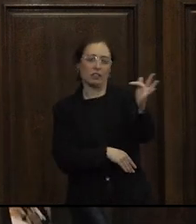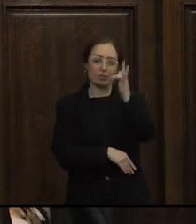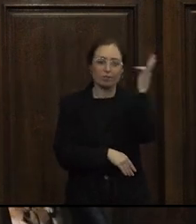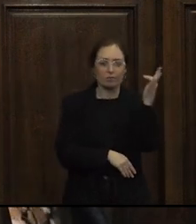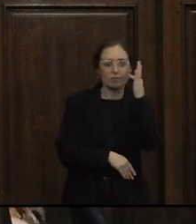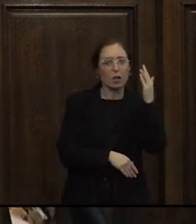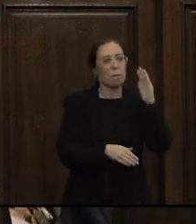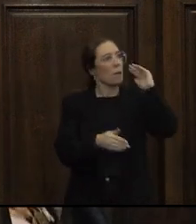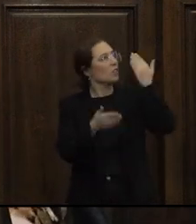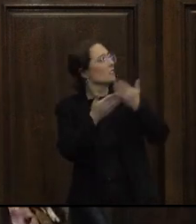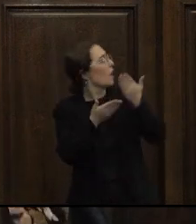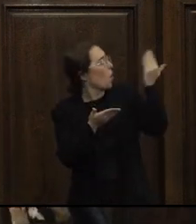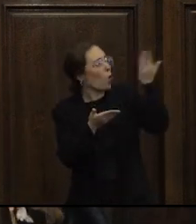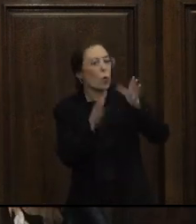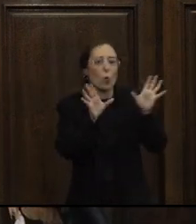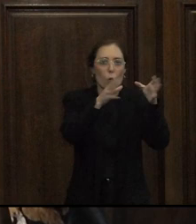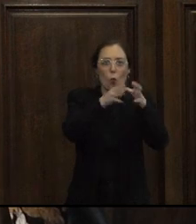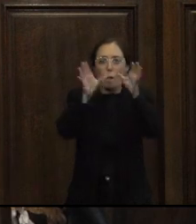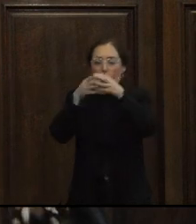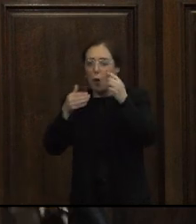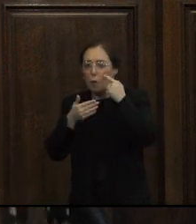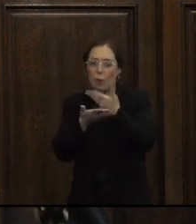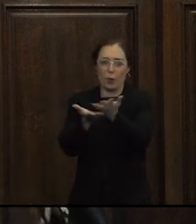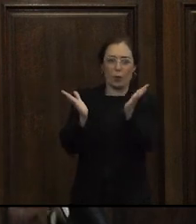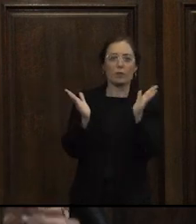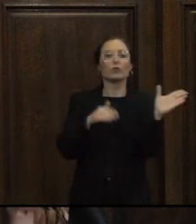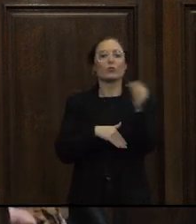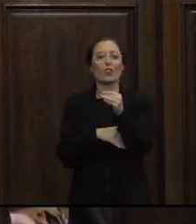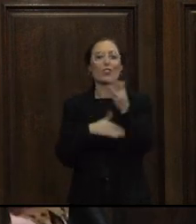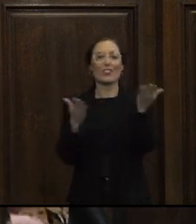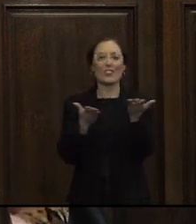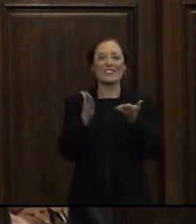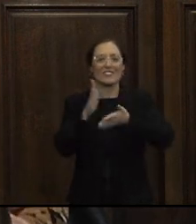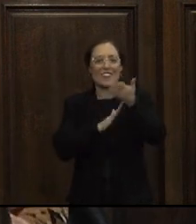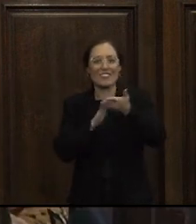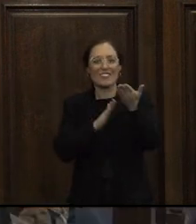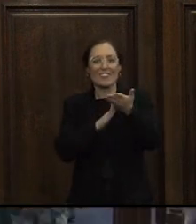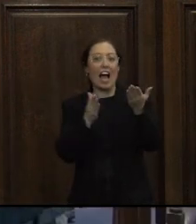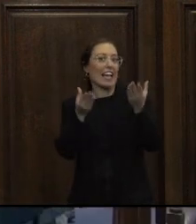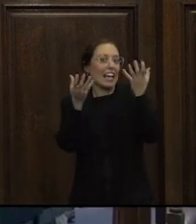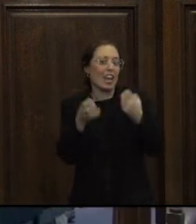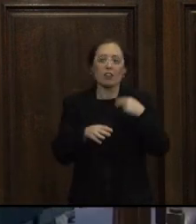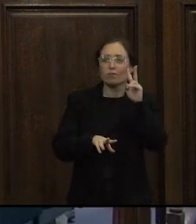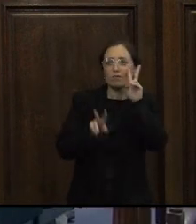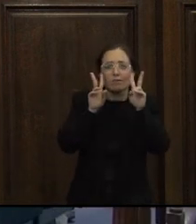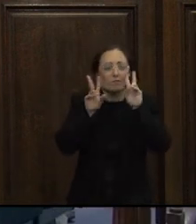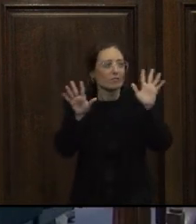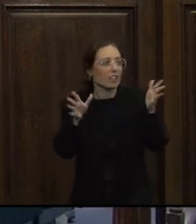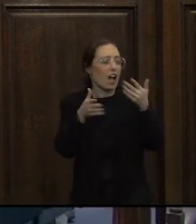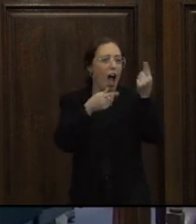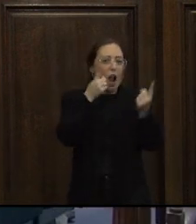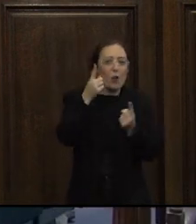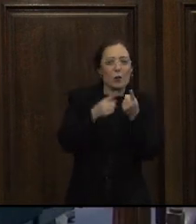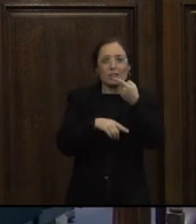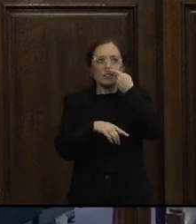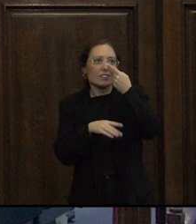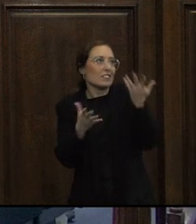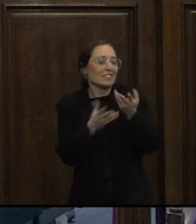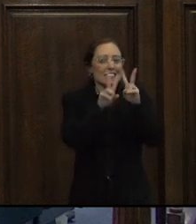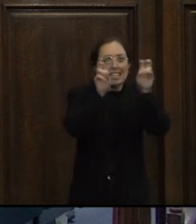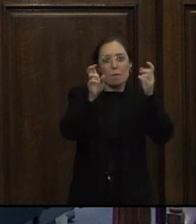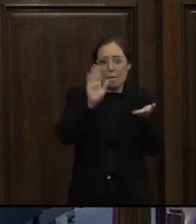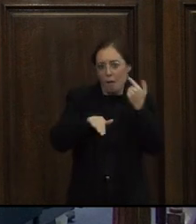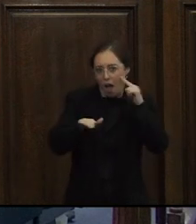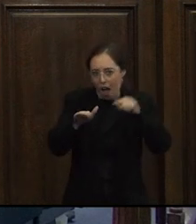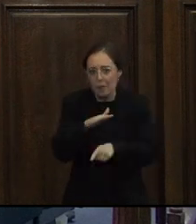de presentaciones de grupo. Me imagino que todos se habrán quedado con ganas de ver algo, de algún interés de algún tema, pero